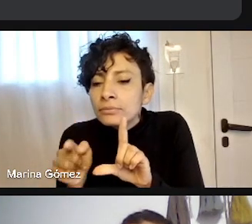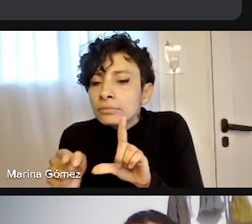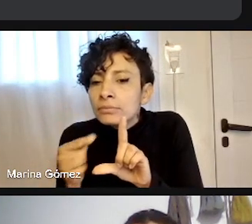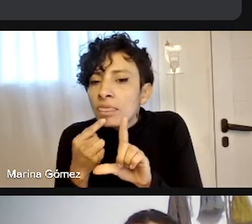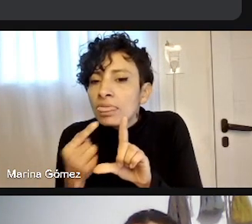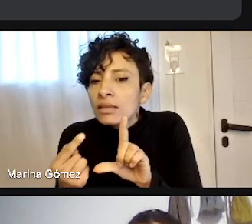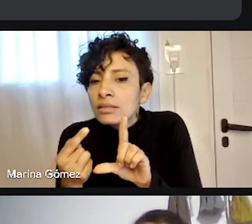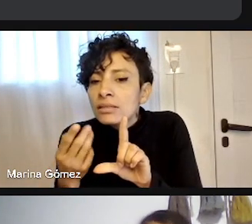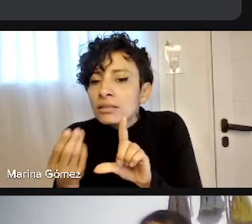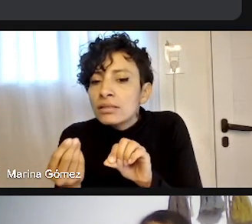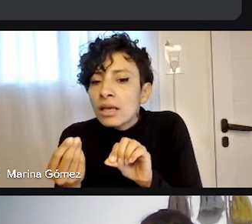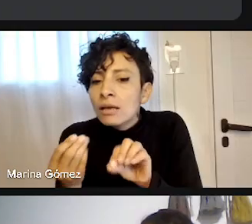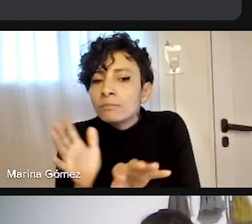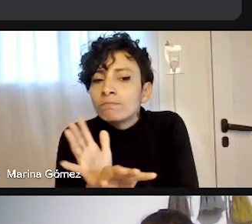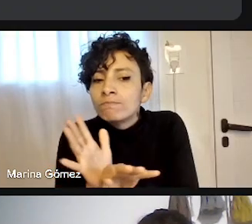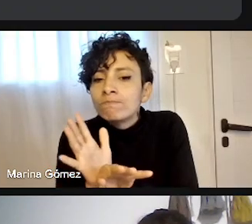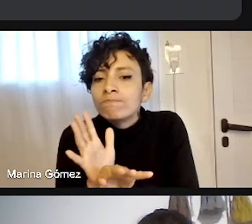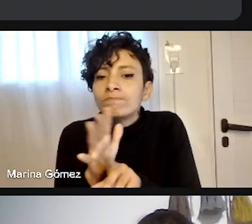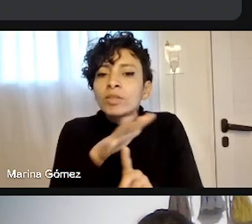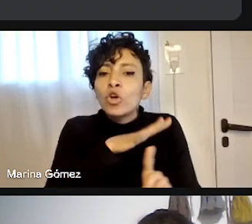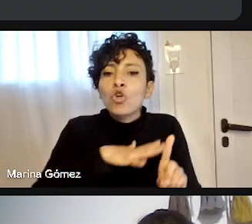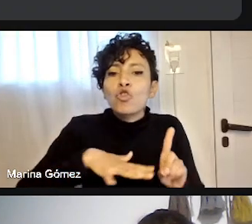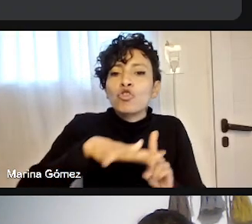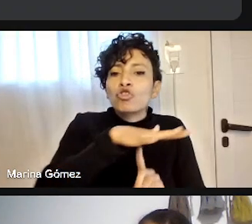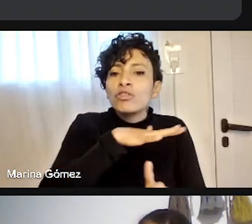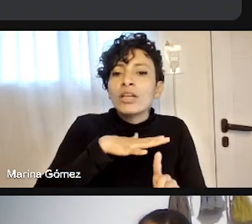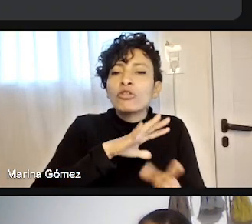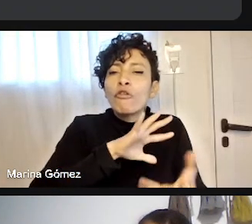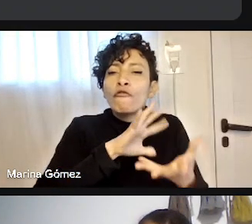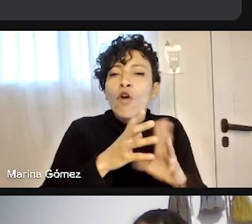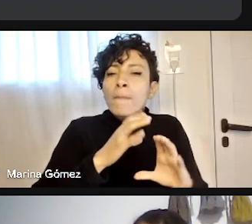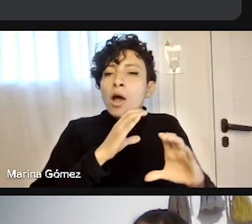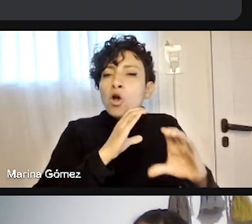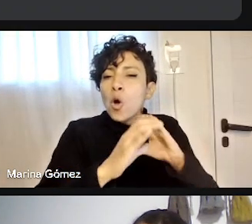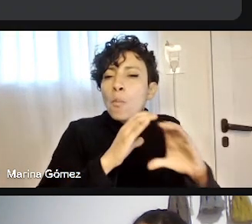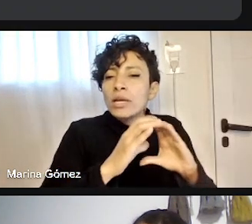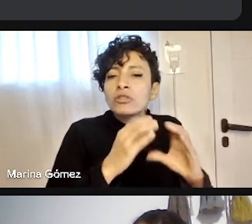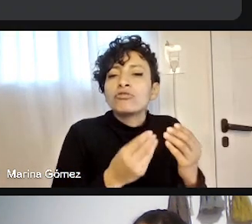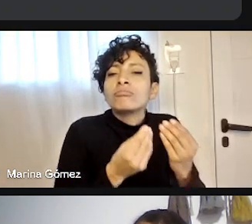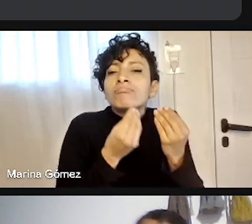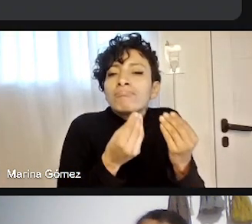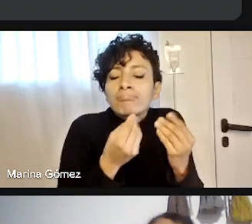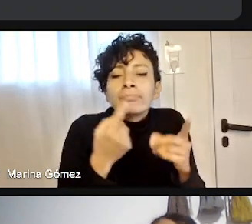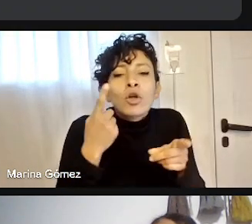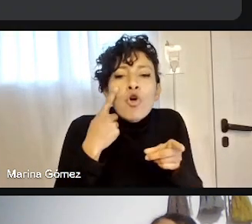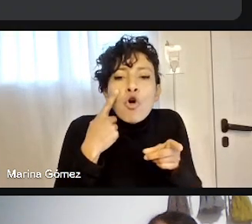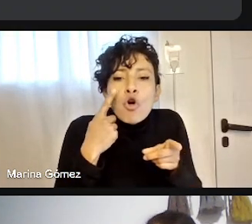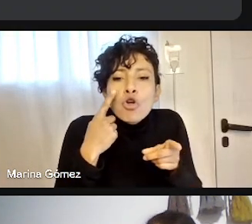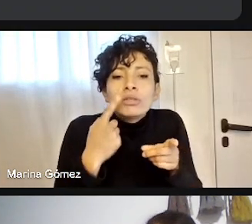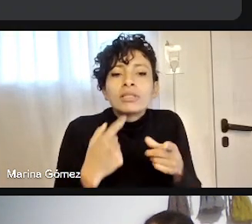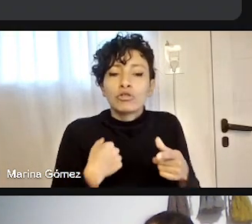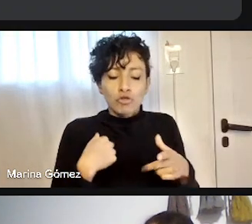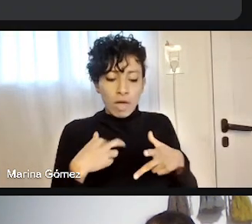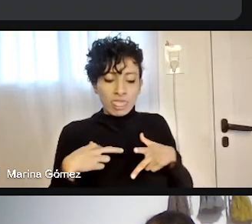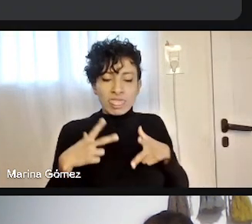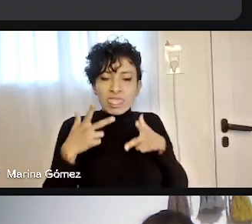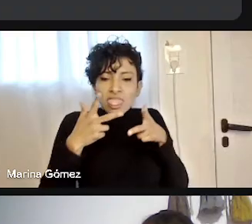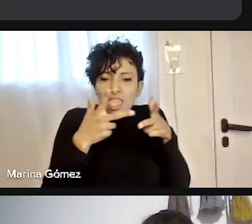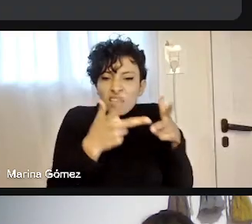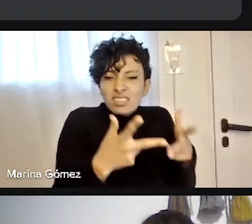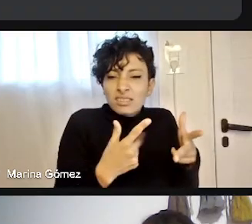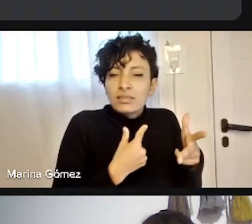Dice, conocer el contexto comunicativo y el significado que se pretende transmitir. Claro,